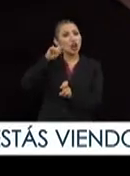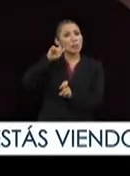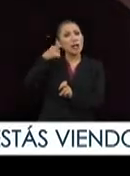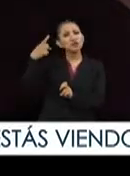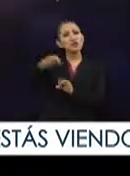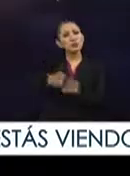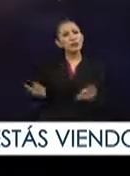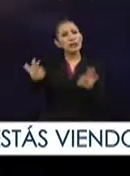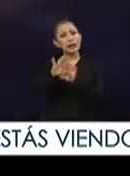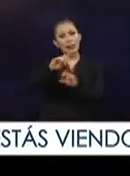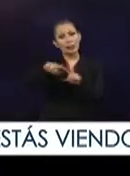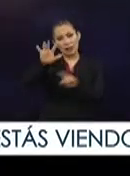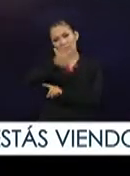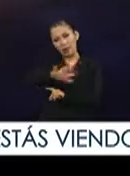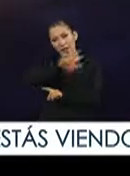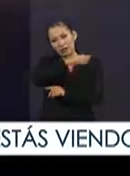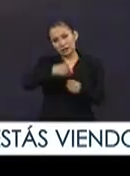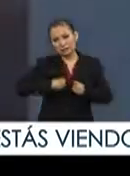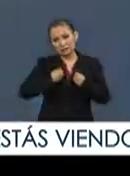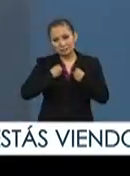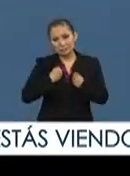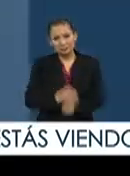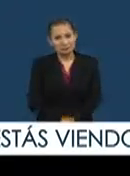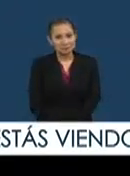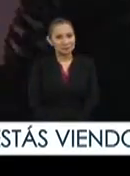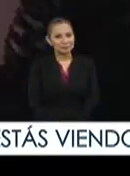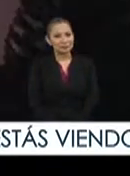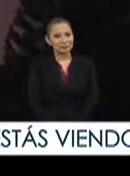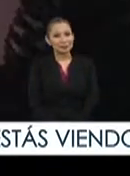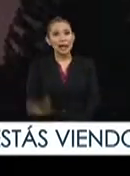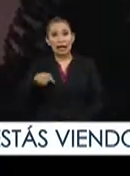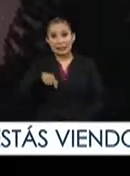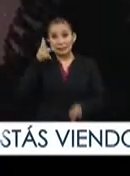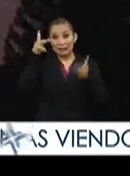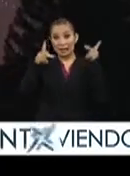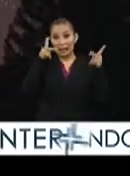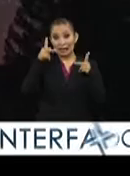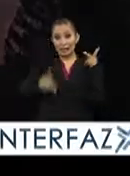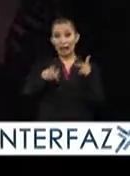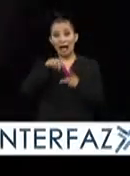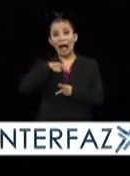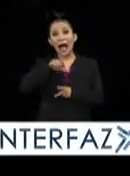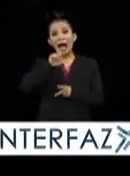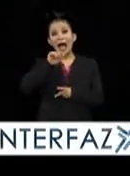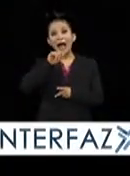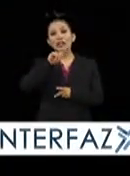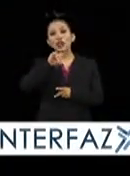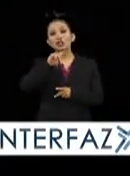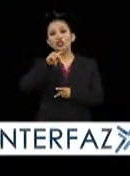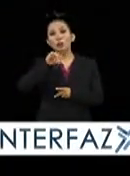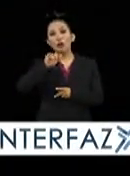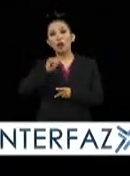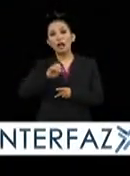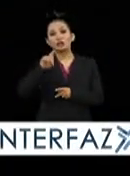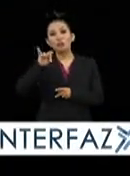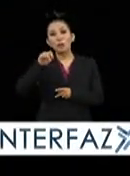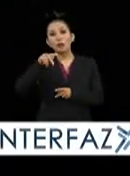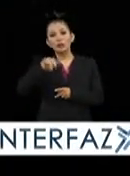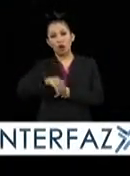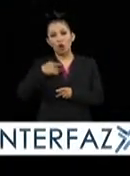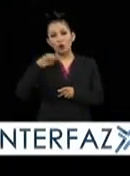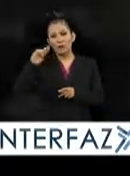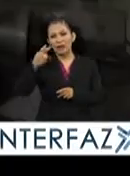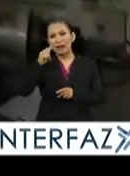y su importancia en muchos ámbitos de la vida. Nos visita el arqueoastrónomo Arturo Montero de la Universidad del